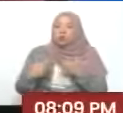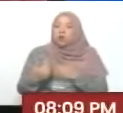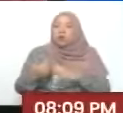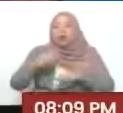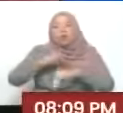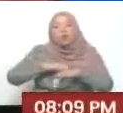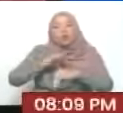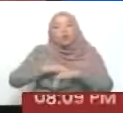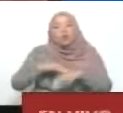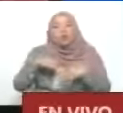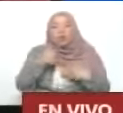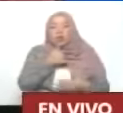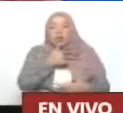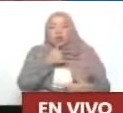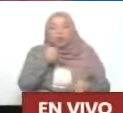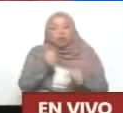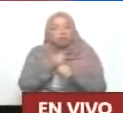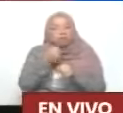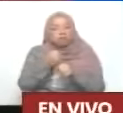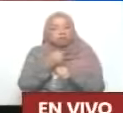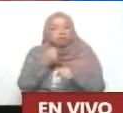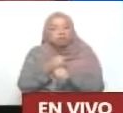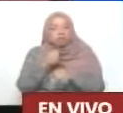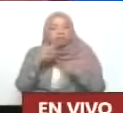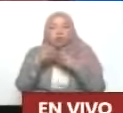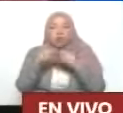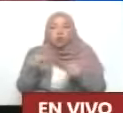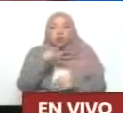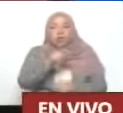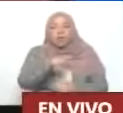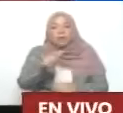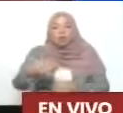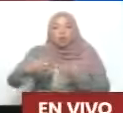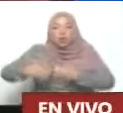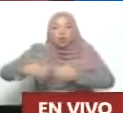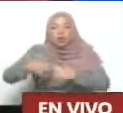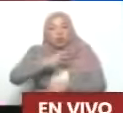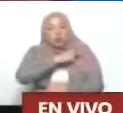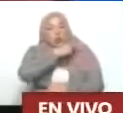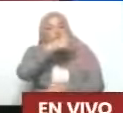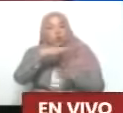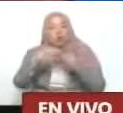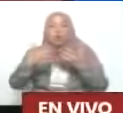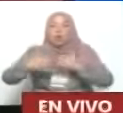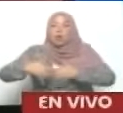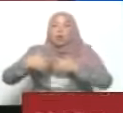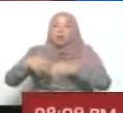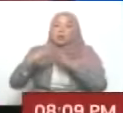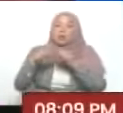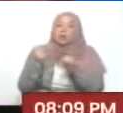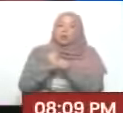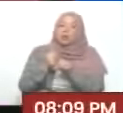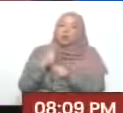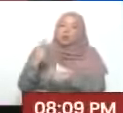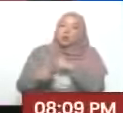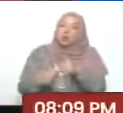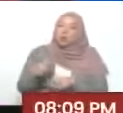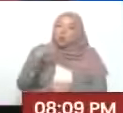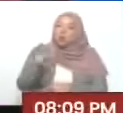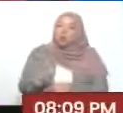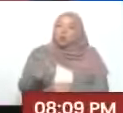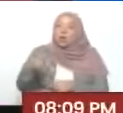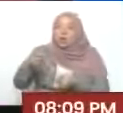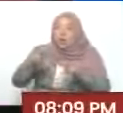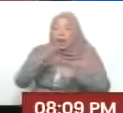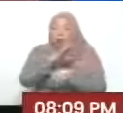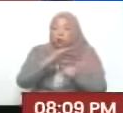convocar? A los trabajadores, a las trabajadoras, a los empresarios, a todos los empresarios, a los emprendedores, a los